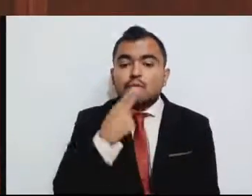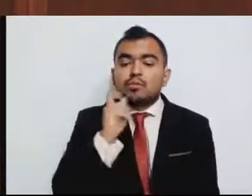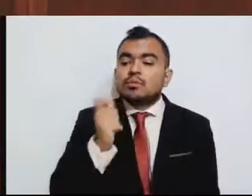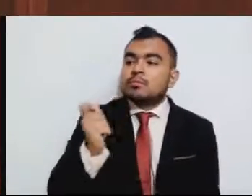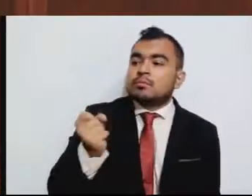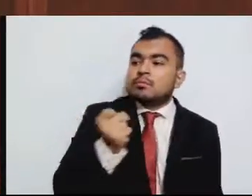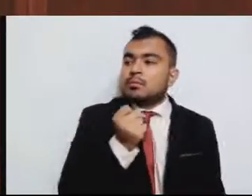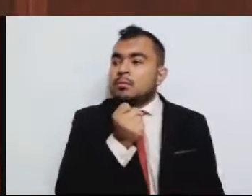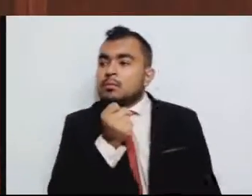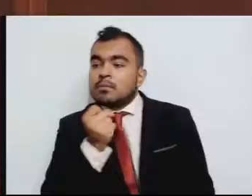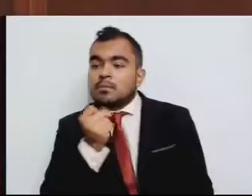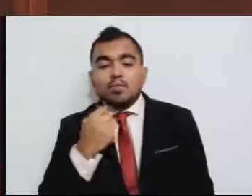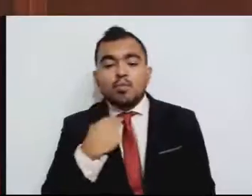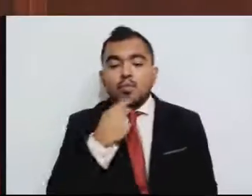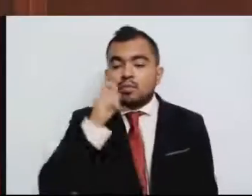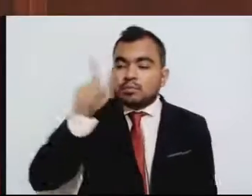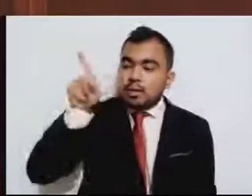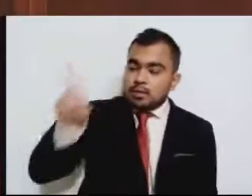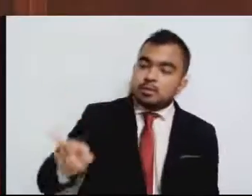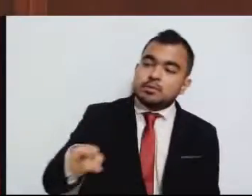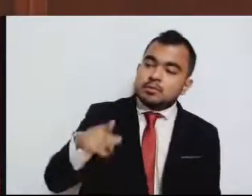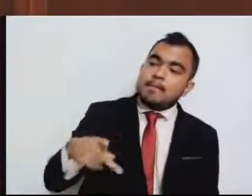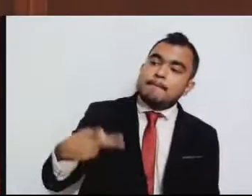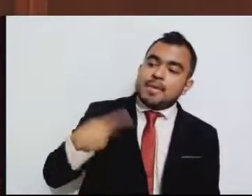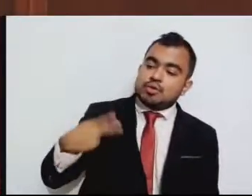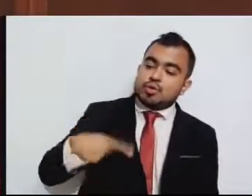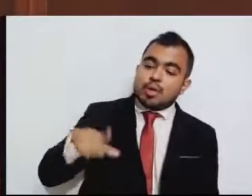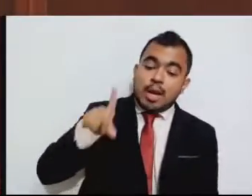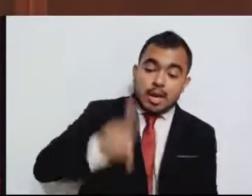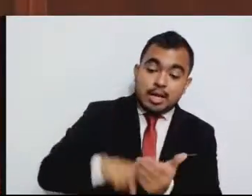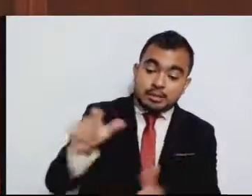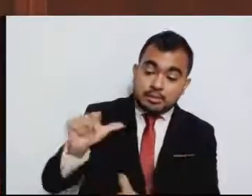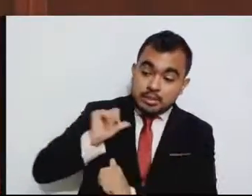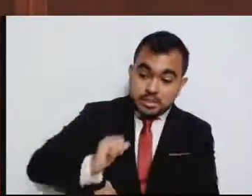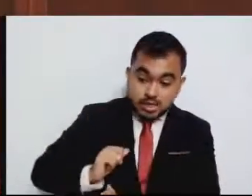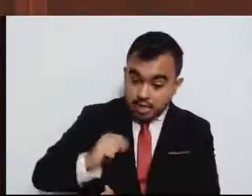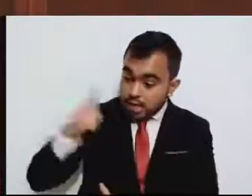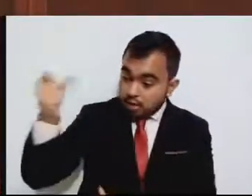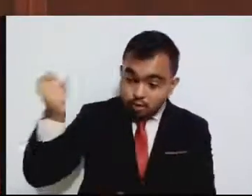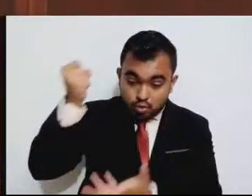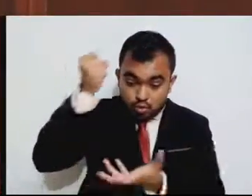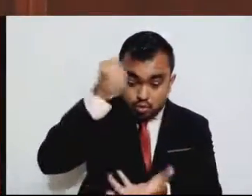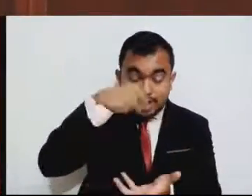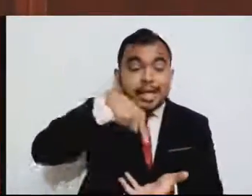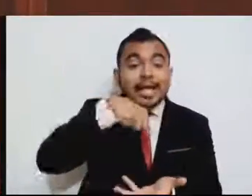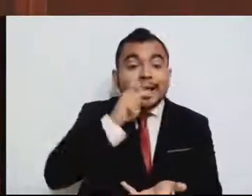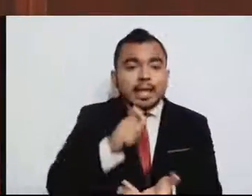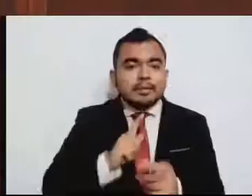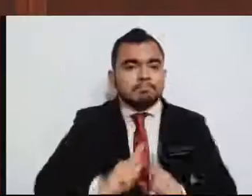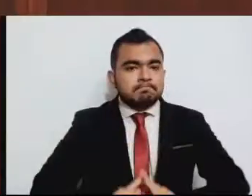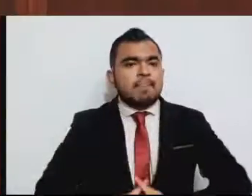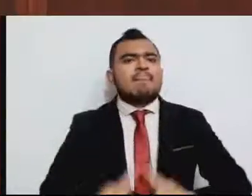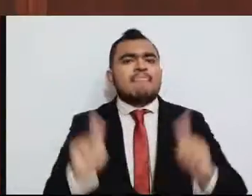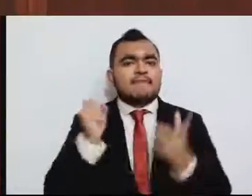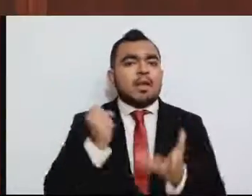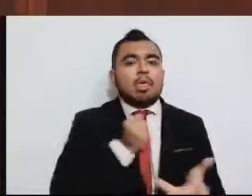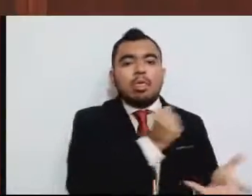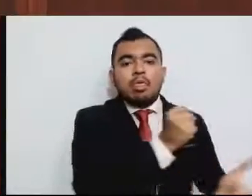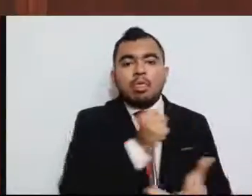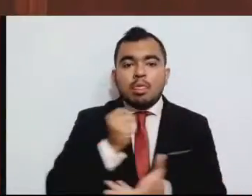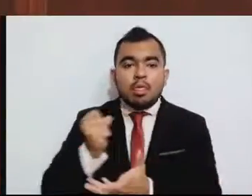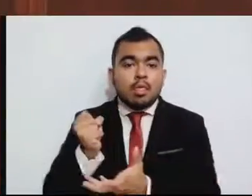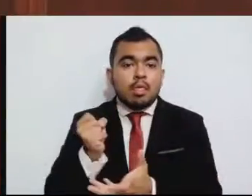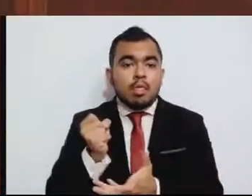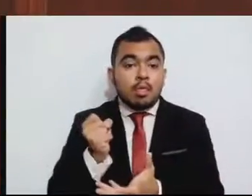facultades al servidor público que teniendo sus cargos fondos públicos desde una aplicación distinta de aquella que estuviese